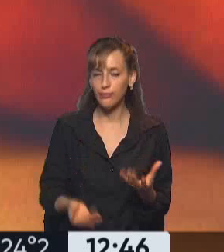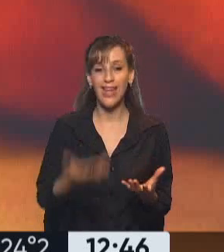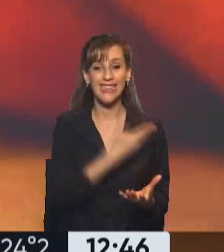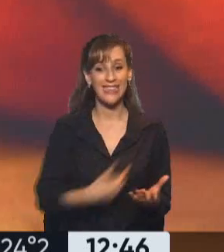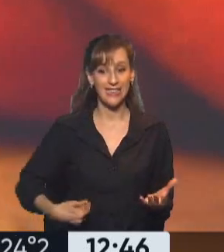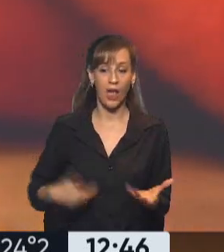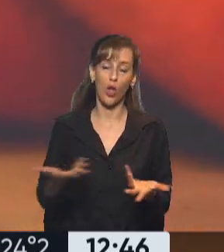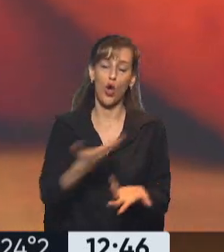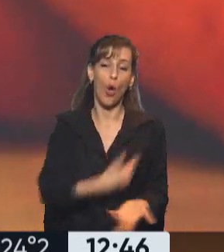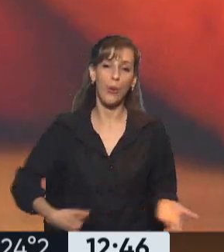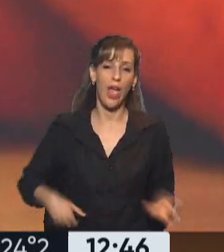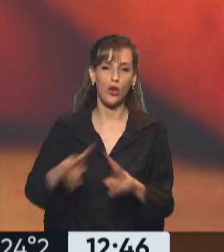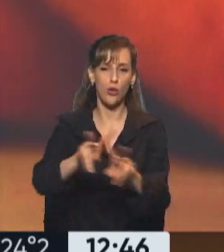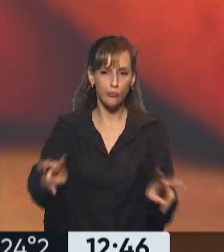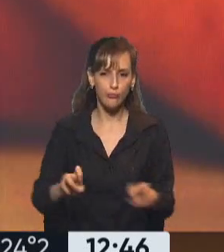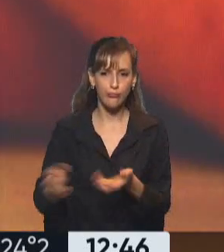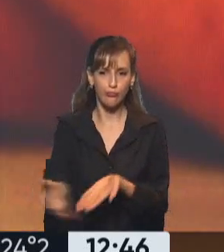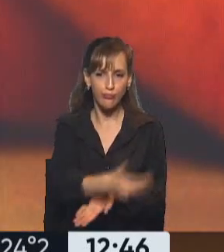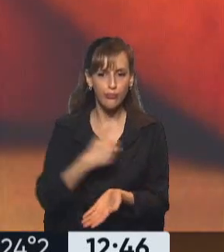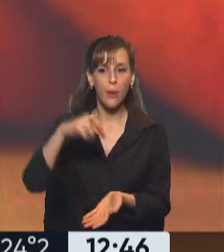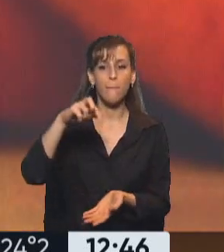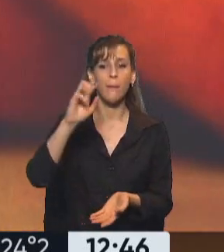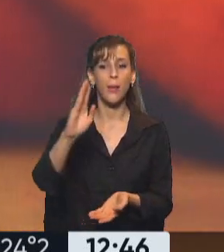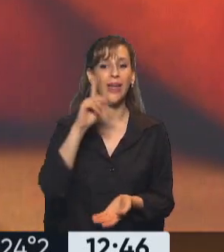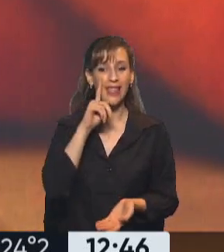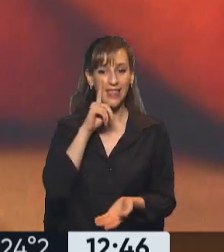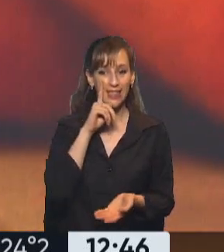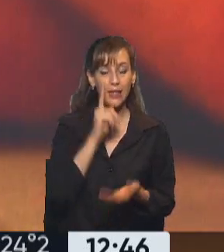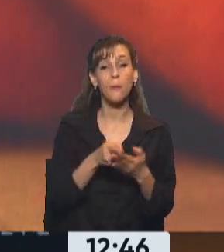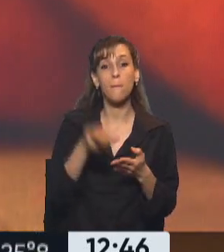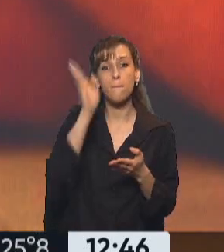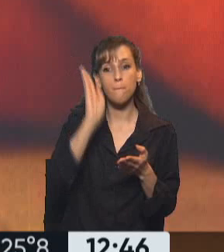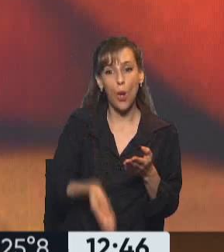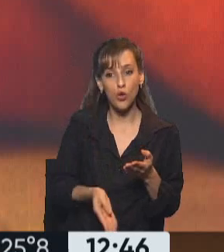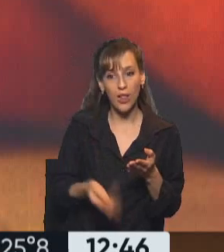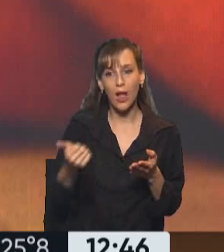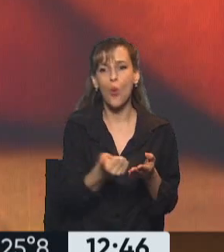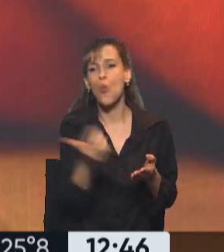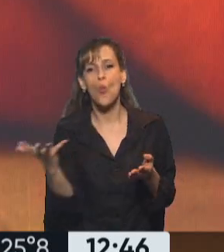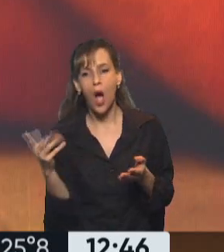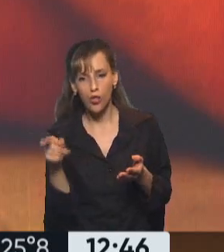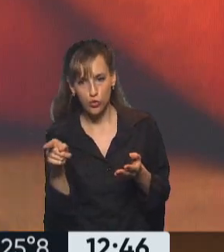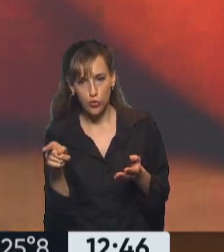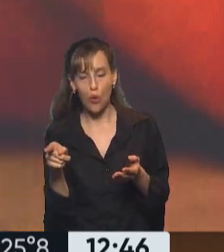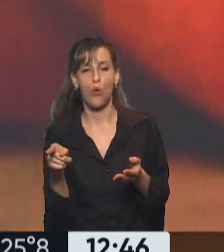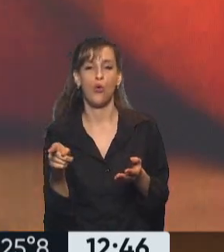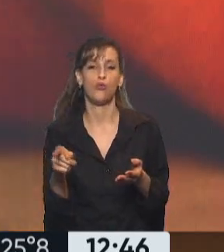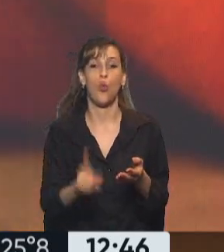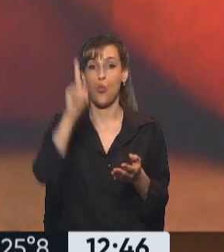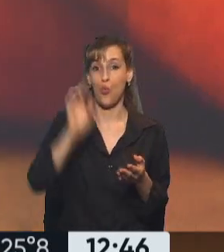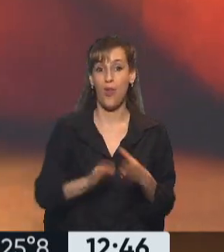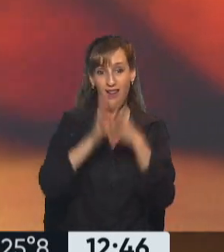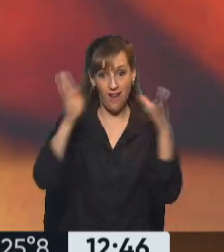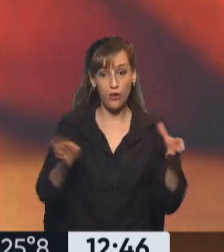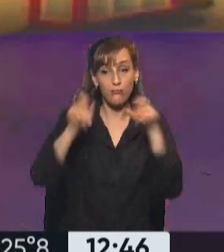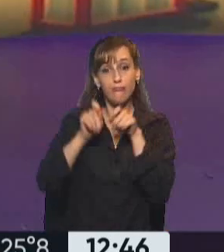el Producto Bruto Interno, cuánto pesa lo que el Estado se lleva en recaudación sobre la actividad económica en un año, en Europa es